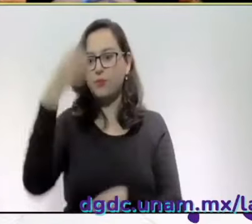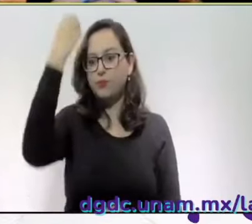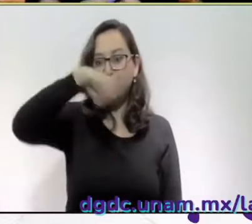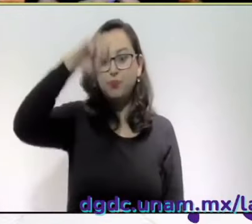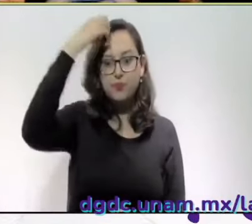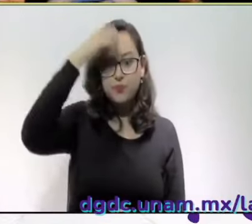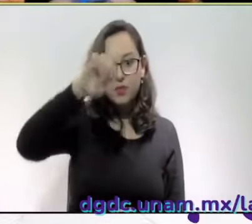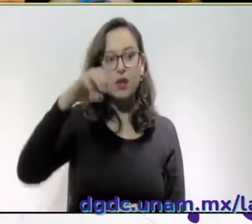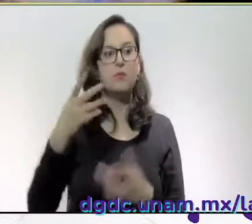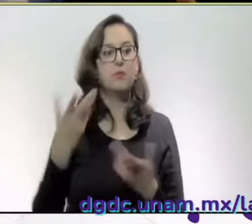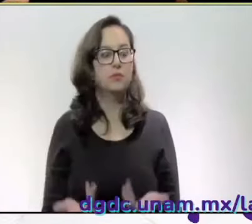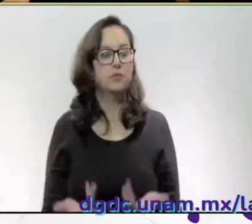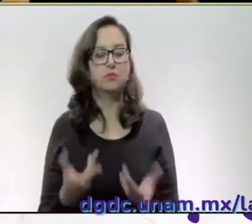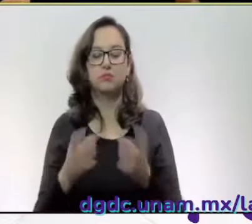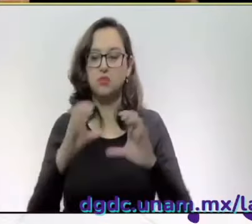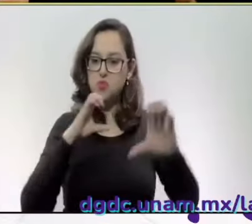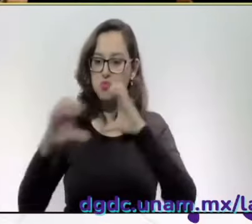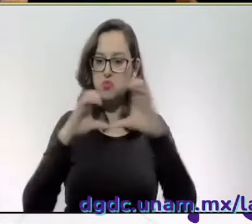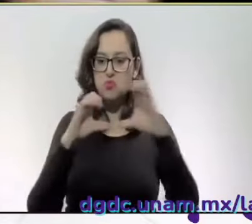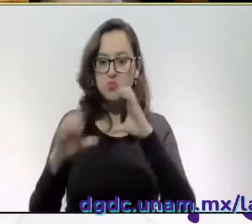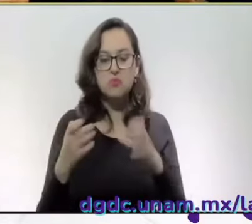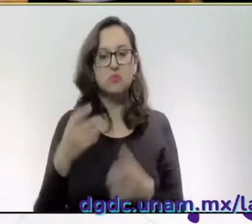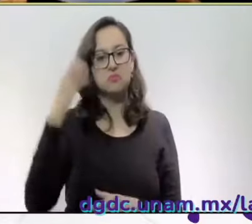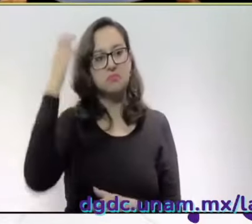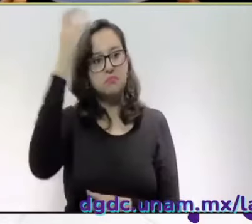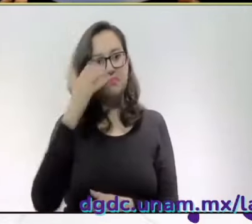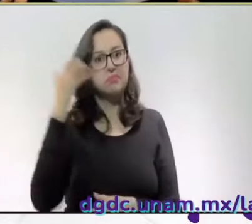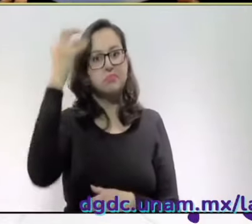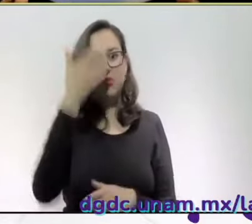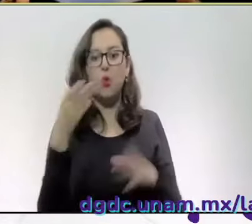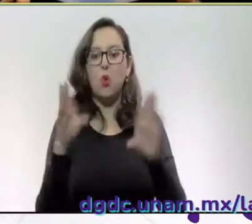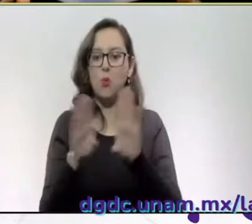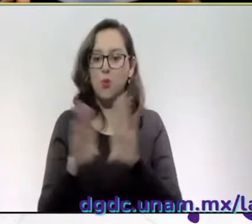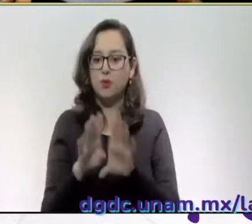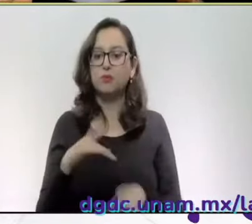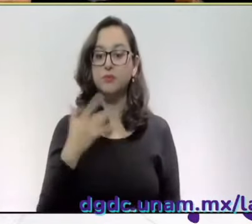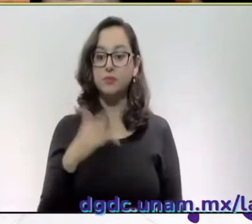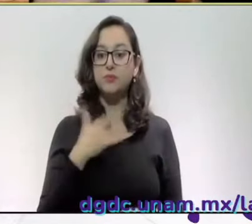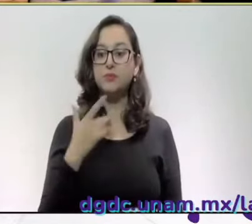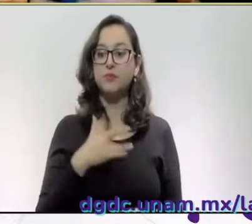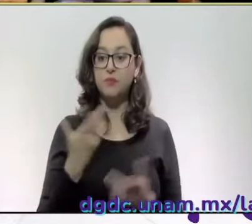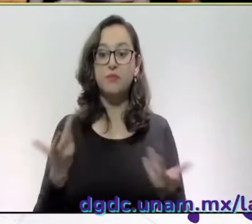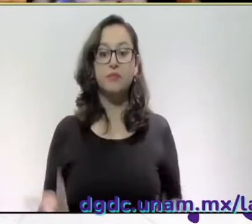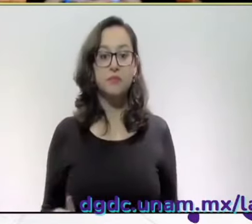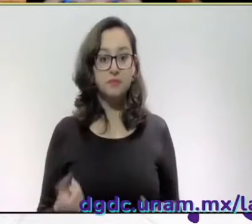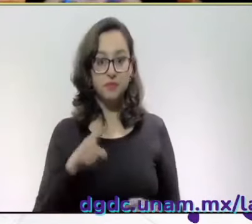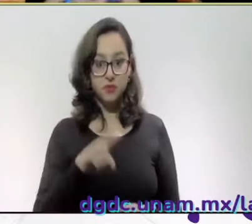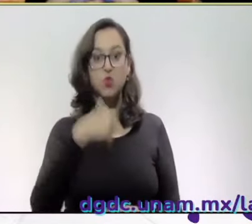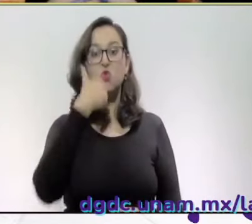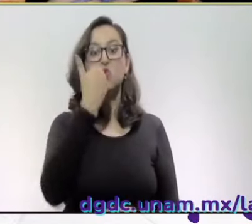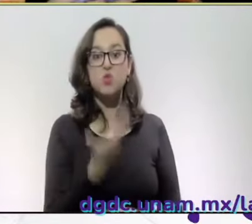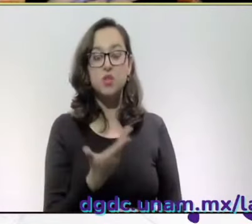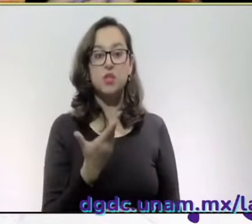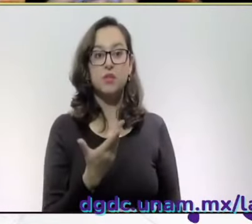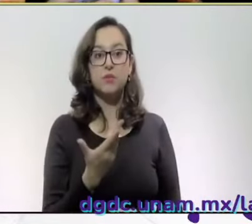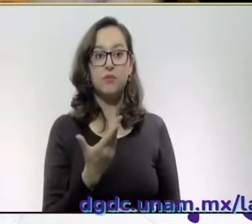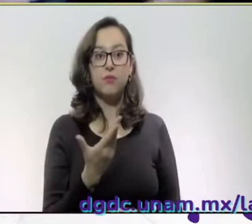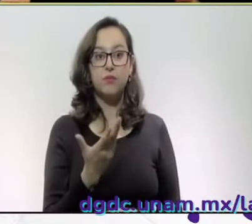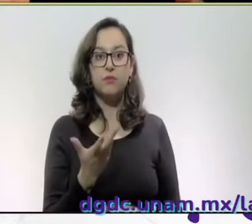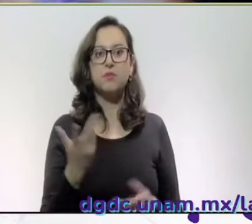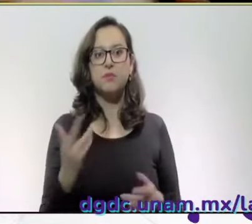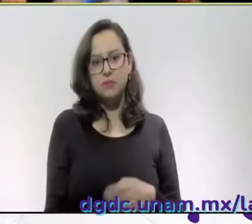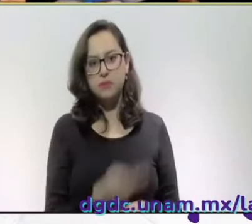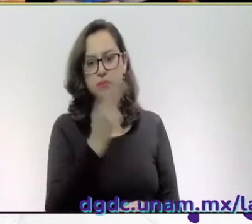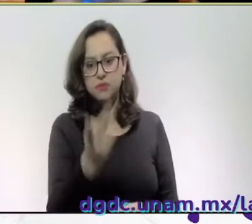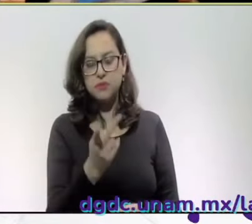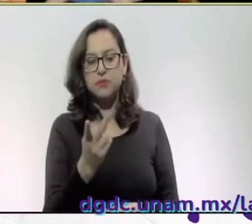amplia haciendo comunicación y que además reflexionas sobre tu papel como comunicador. Entonces, quiero hacerte esta pregunta,